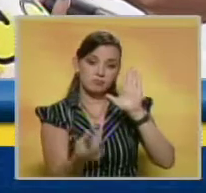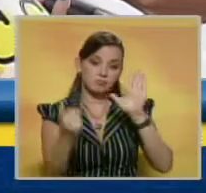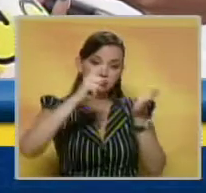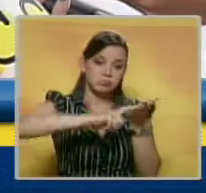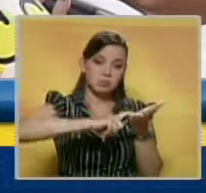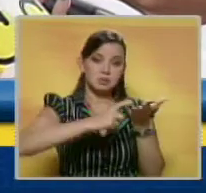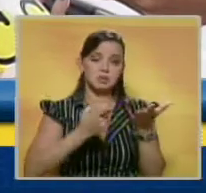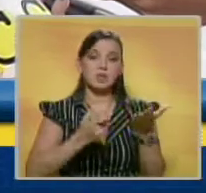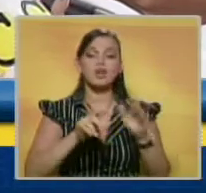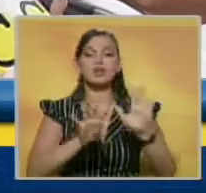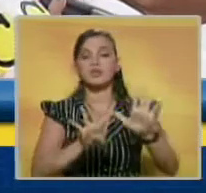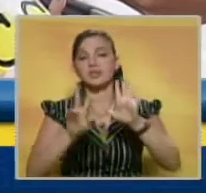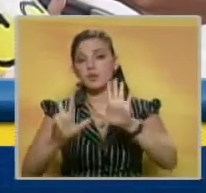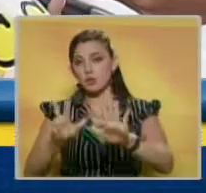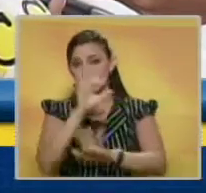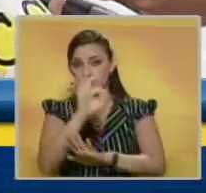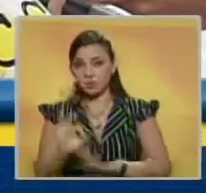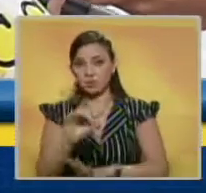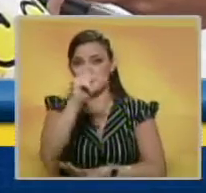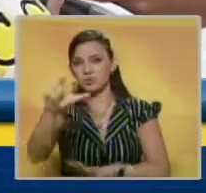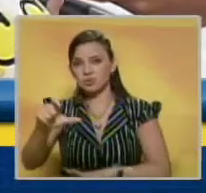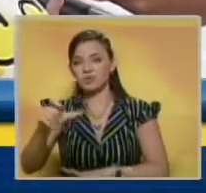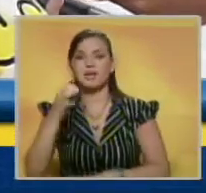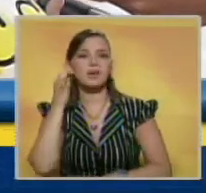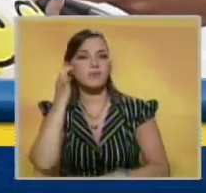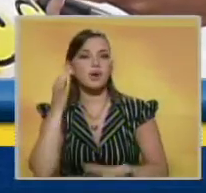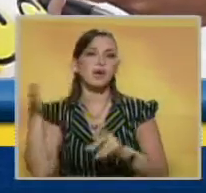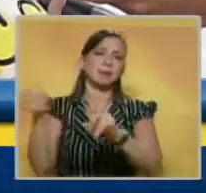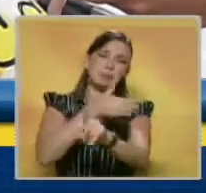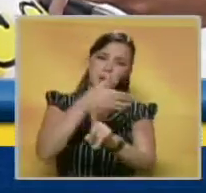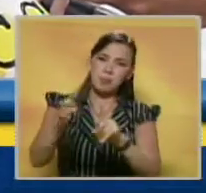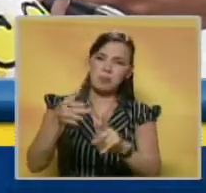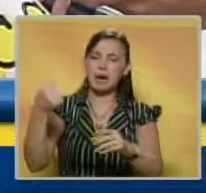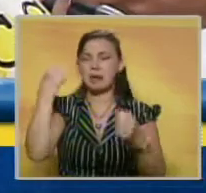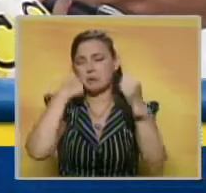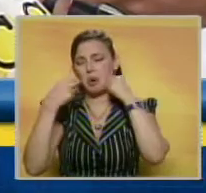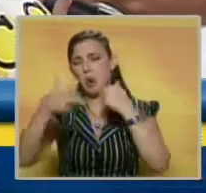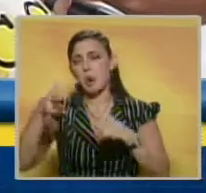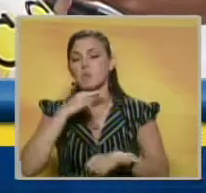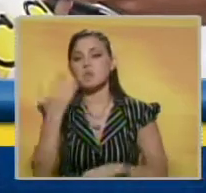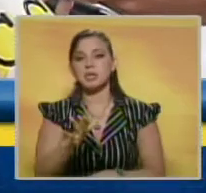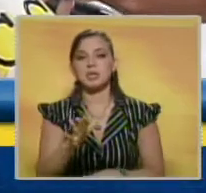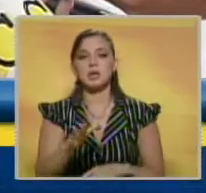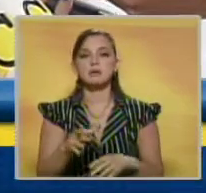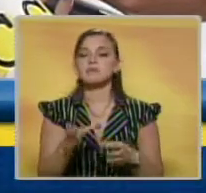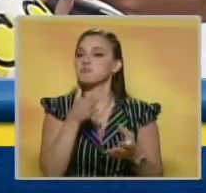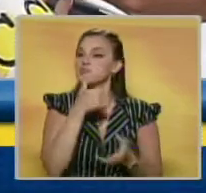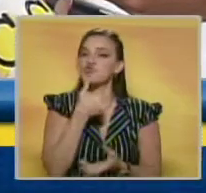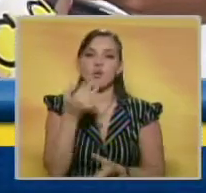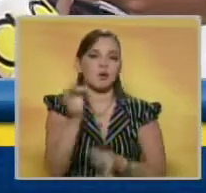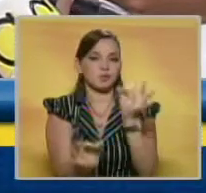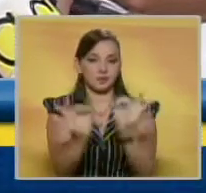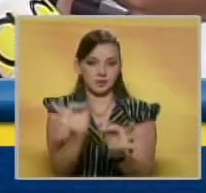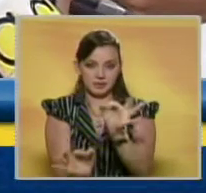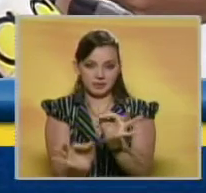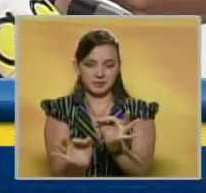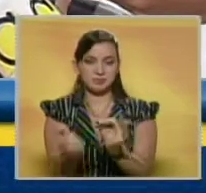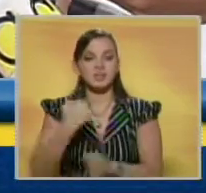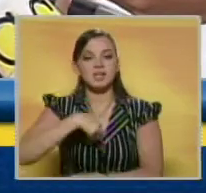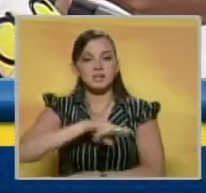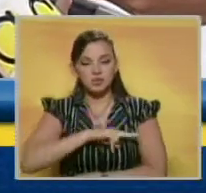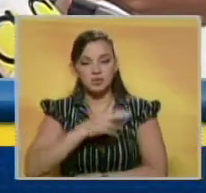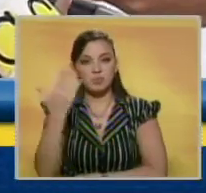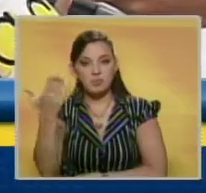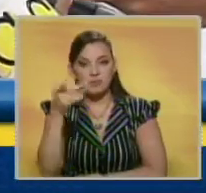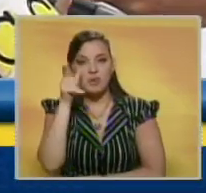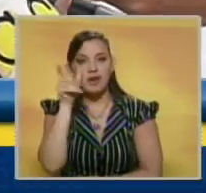el 98% de estos casos quedan impunes. Lo que pedimos en este caso y exhortamos es que definitivamente la